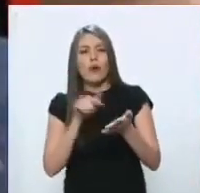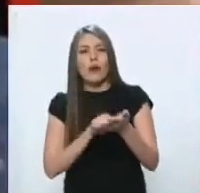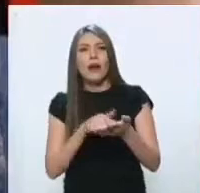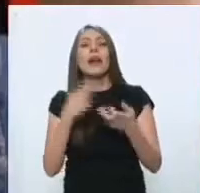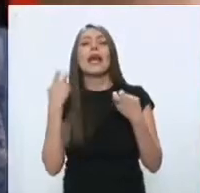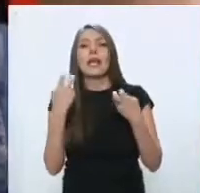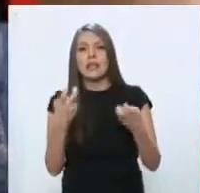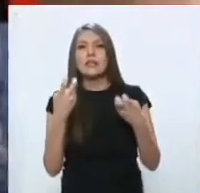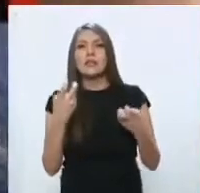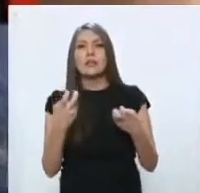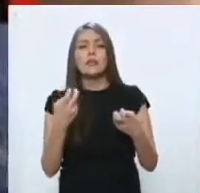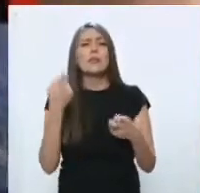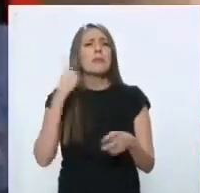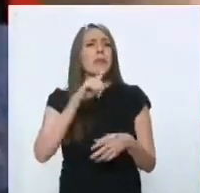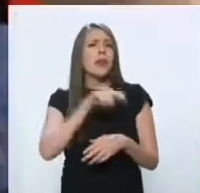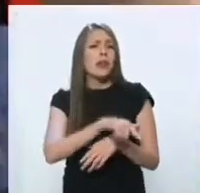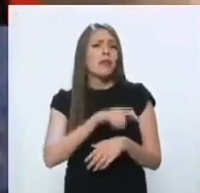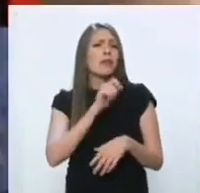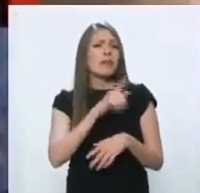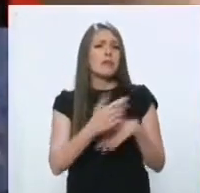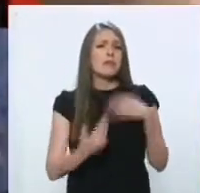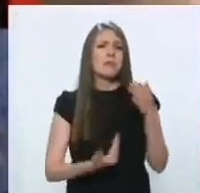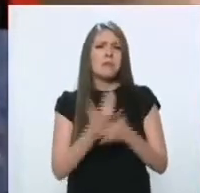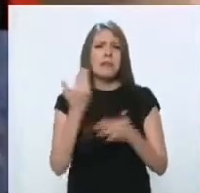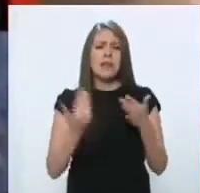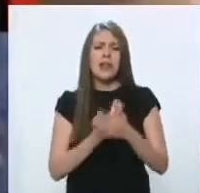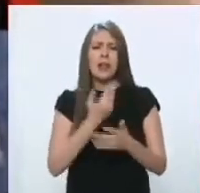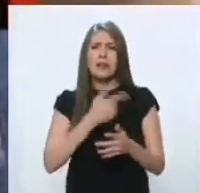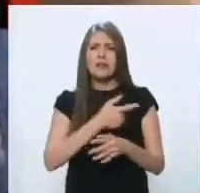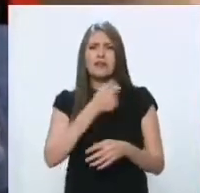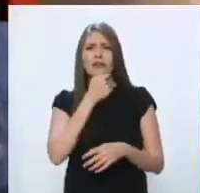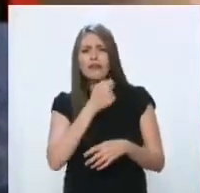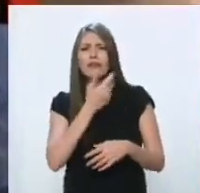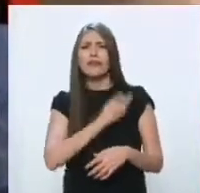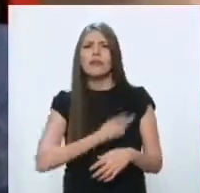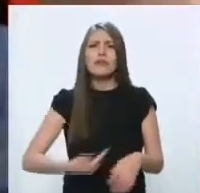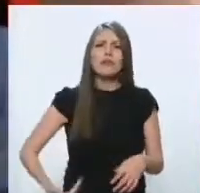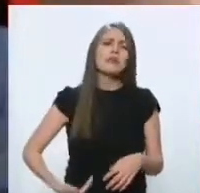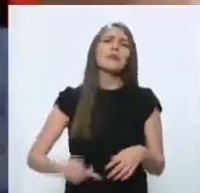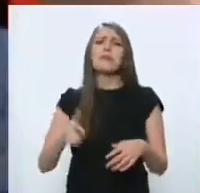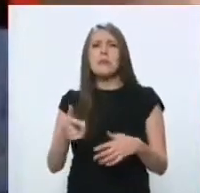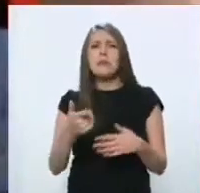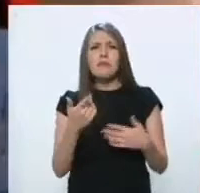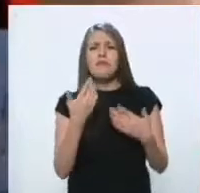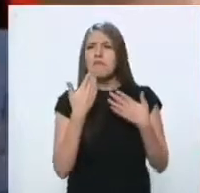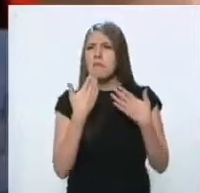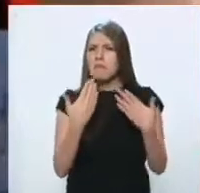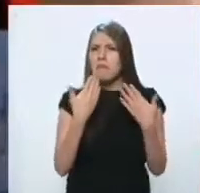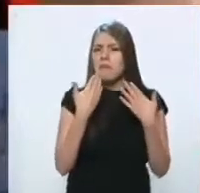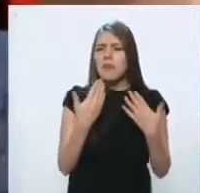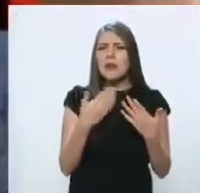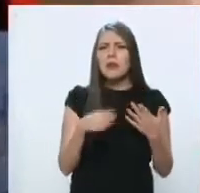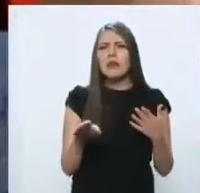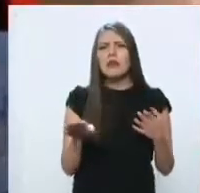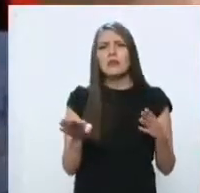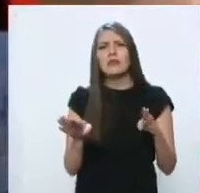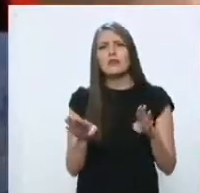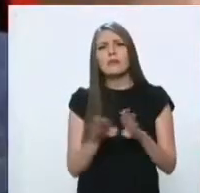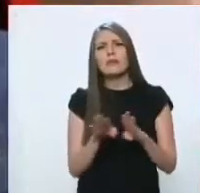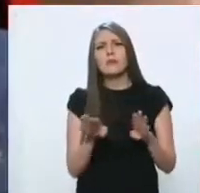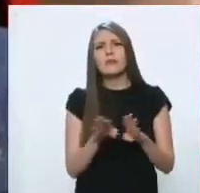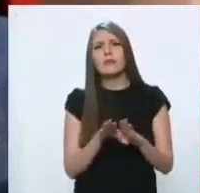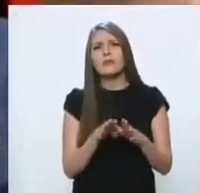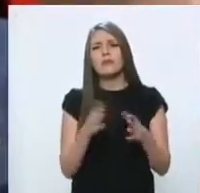que las mañaneras, digamos, han sido una buena respuesta de algo